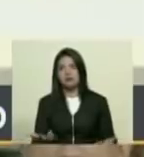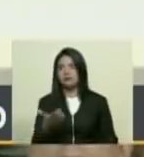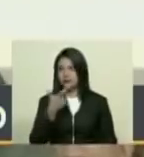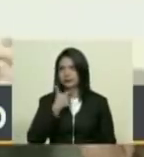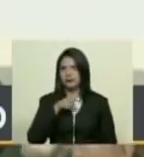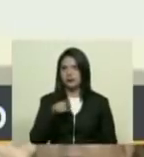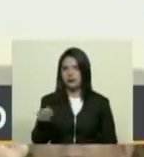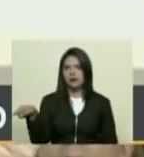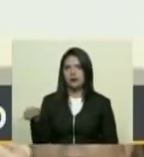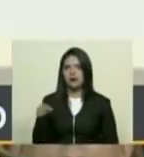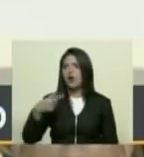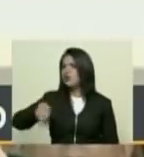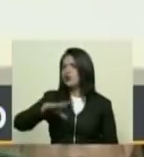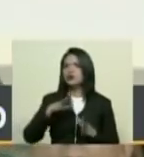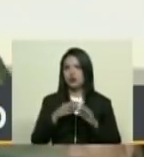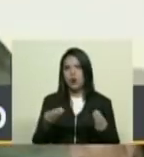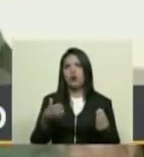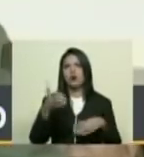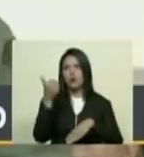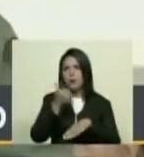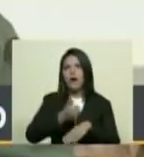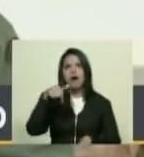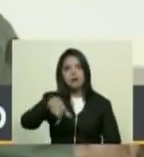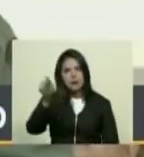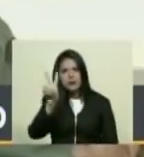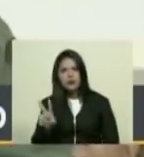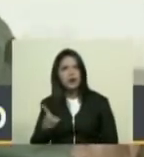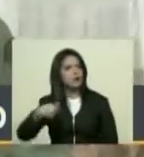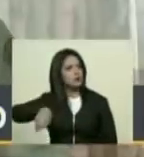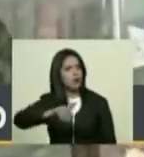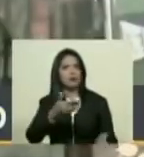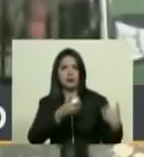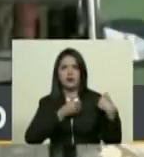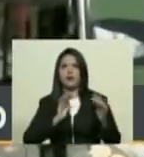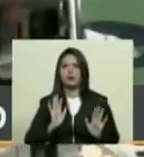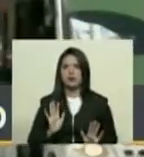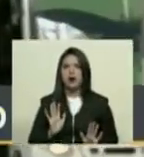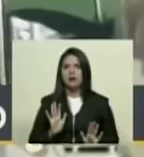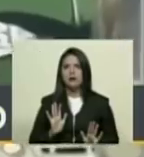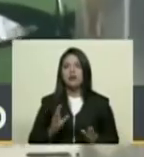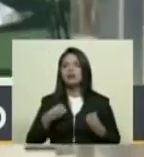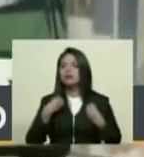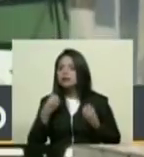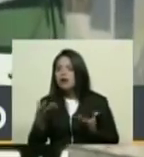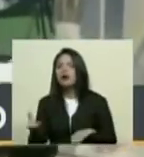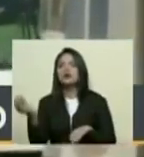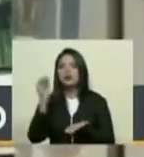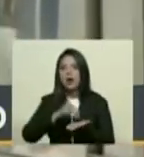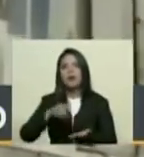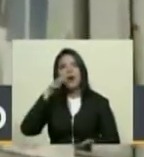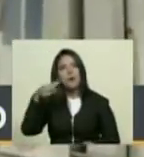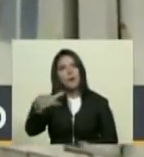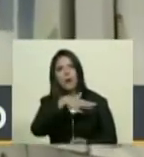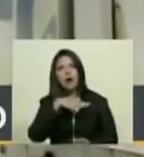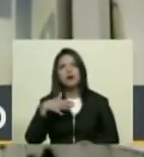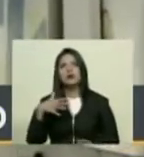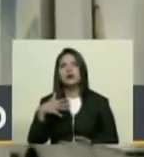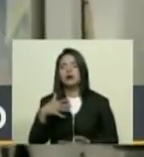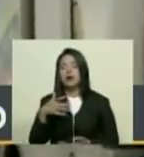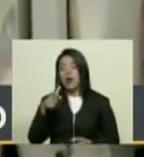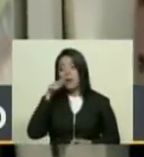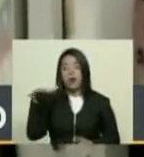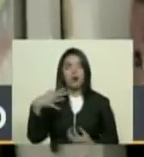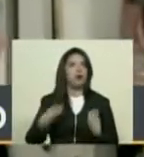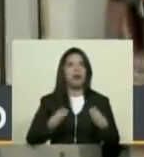responsablemente. Todos somos responsables aquí en Venezuela de llevarle, de devolverle al pueblo perturbado por la